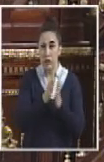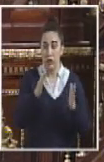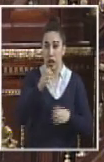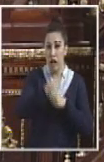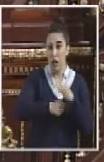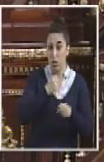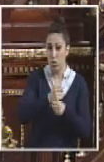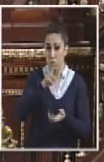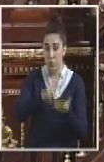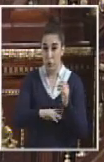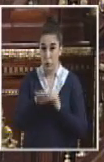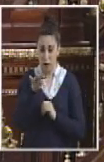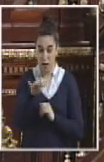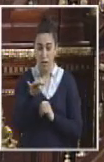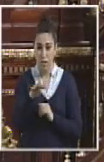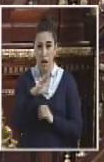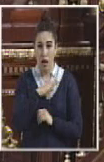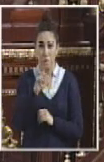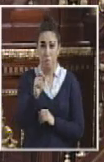contabilizados